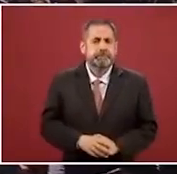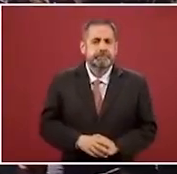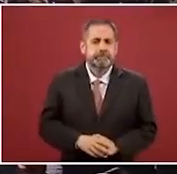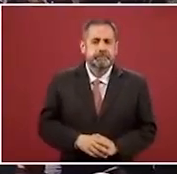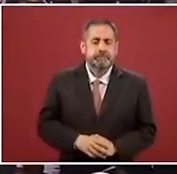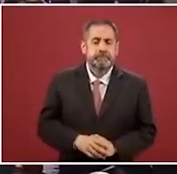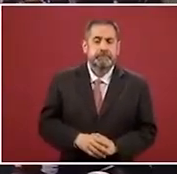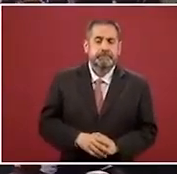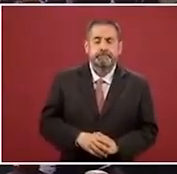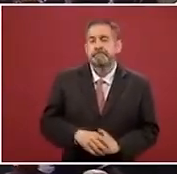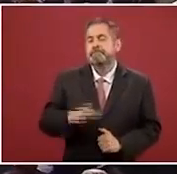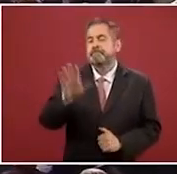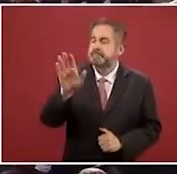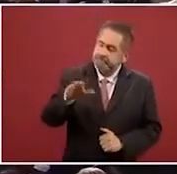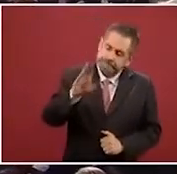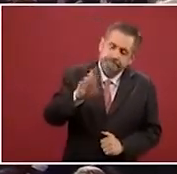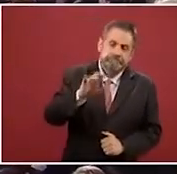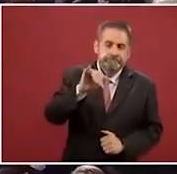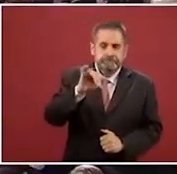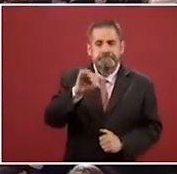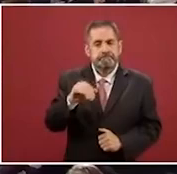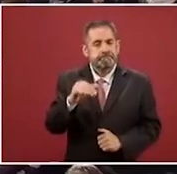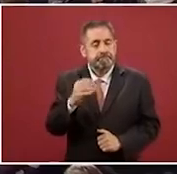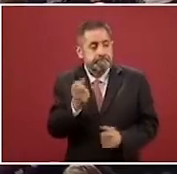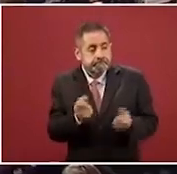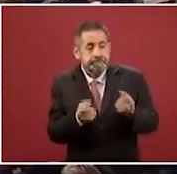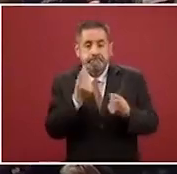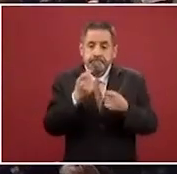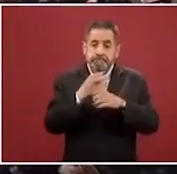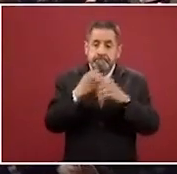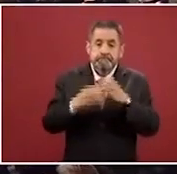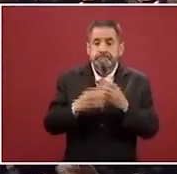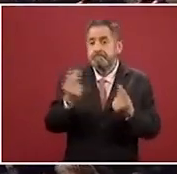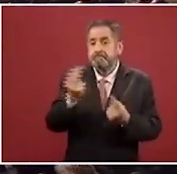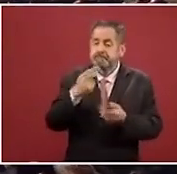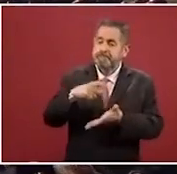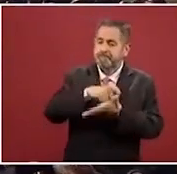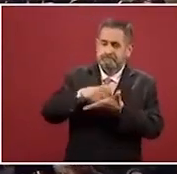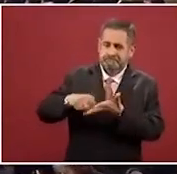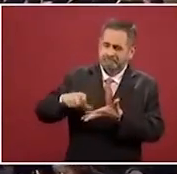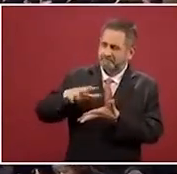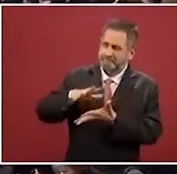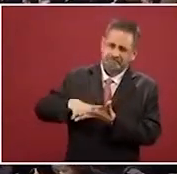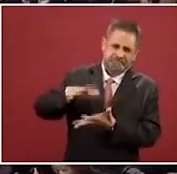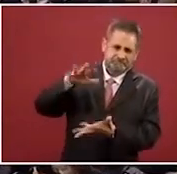hay cosas que tienen que comprarse de manera